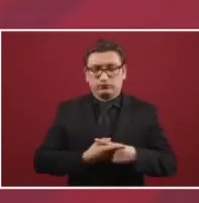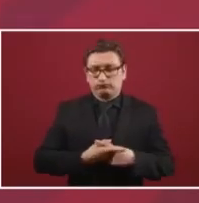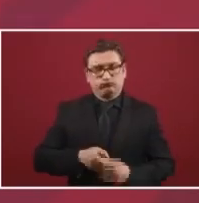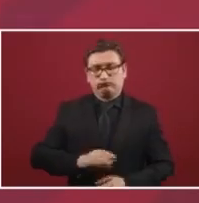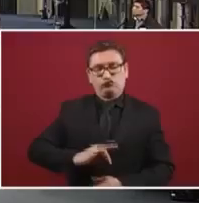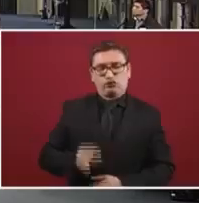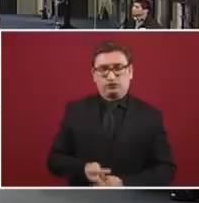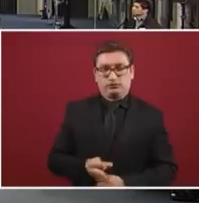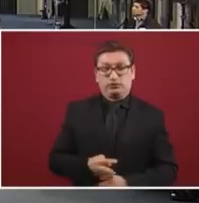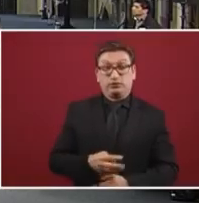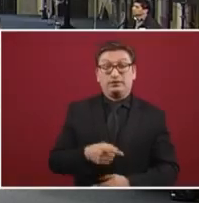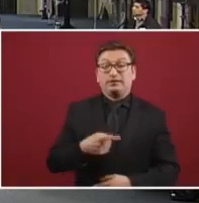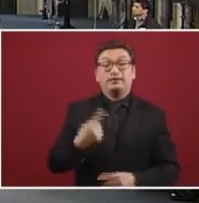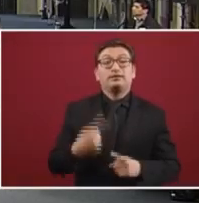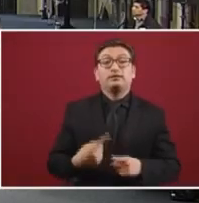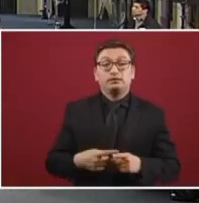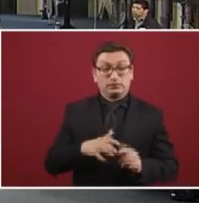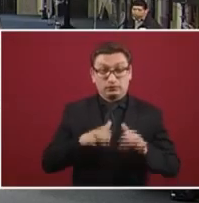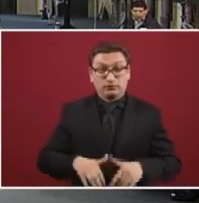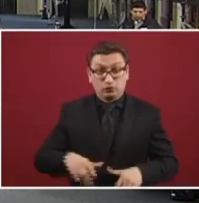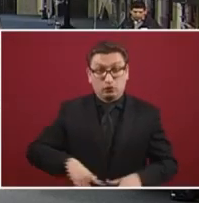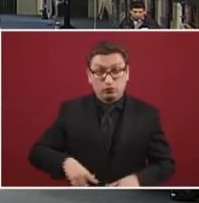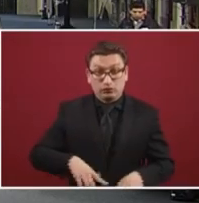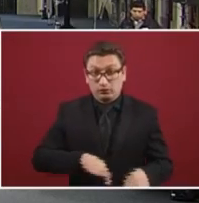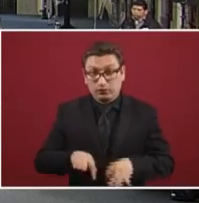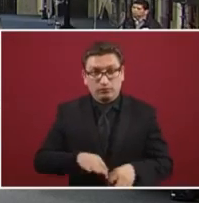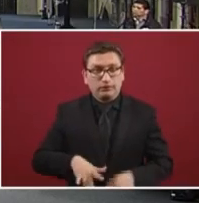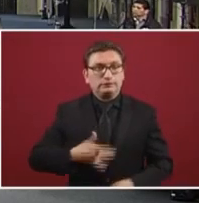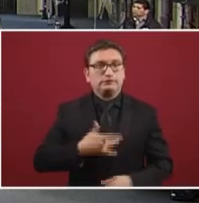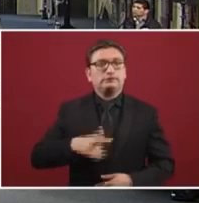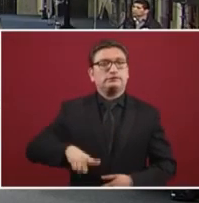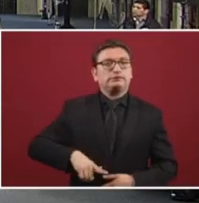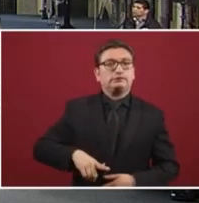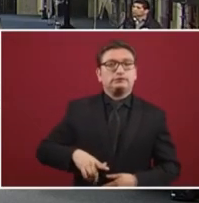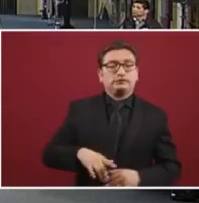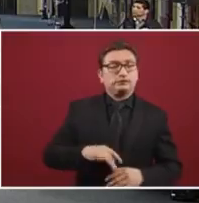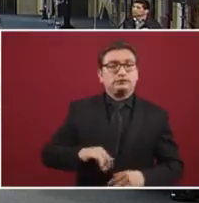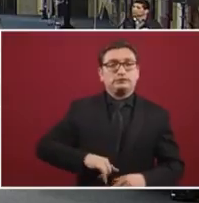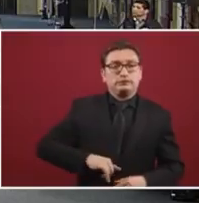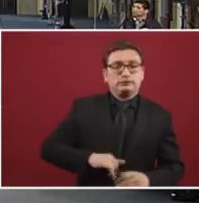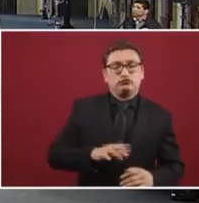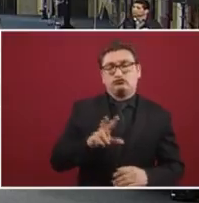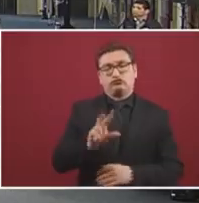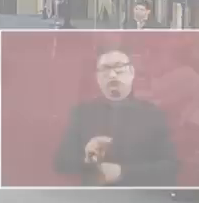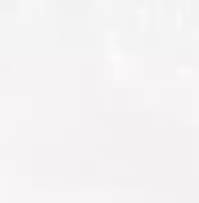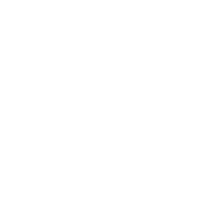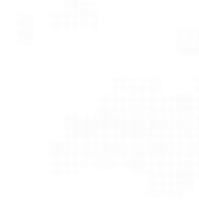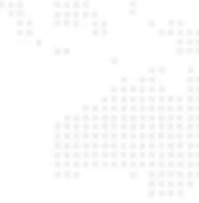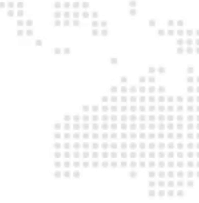tenga no puede ni debe trabajar en el gobierno de la Cuarta Transformación. Notimex.